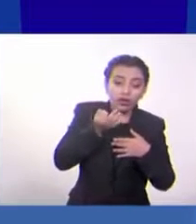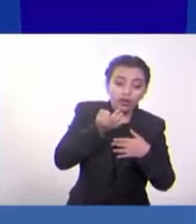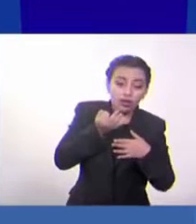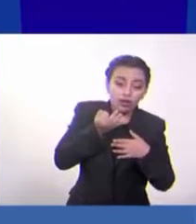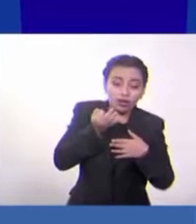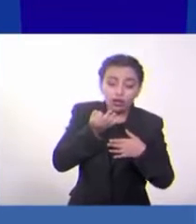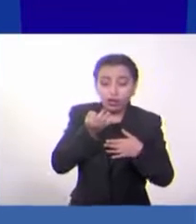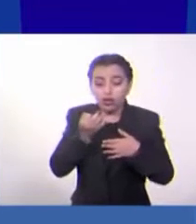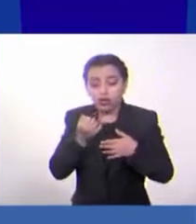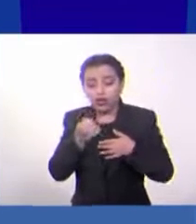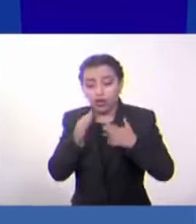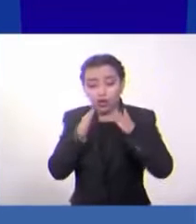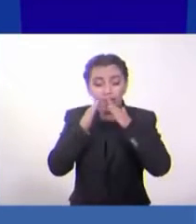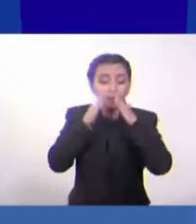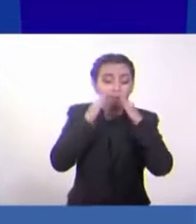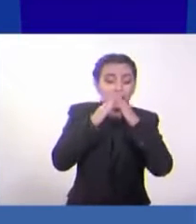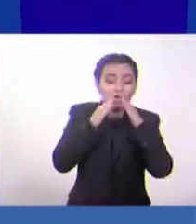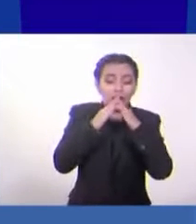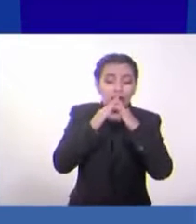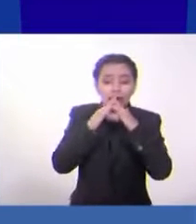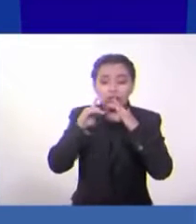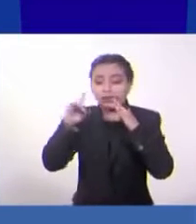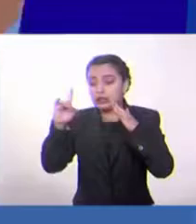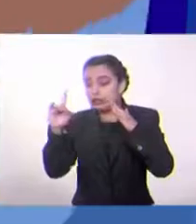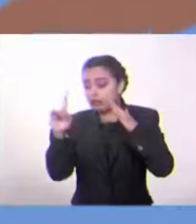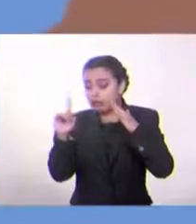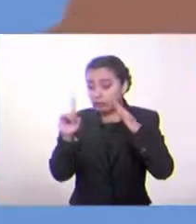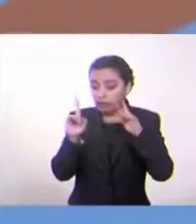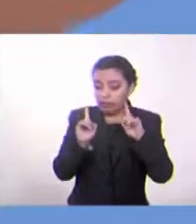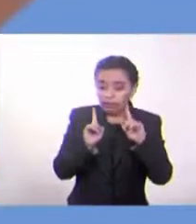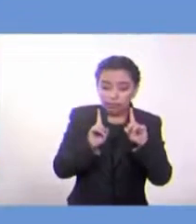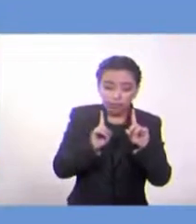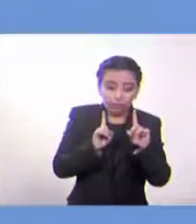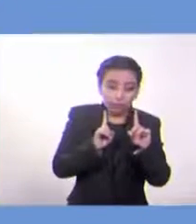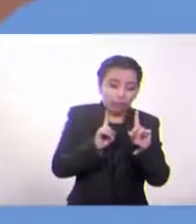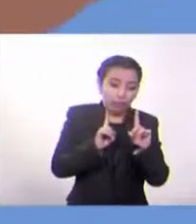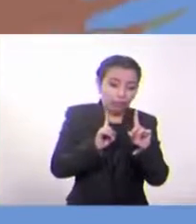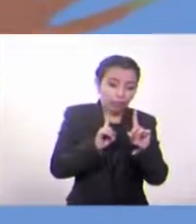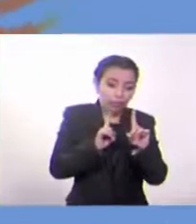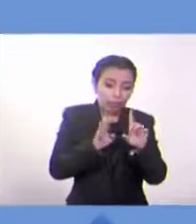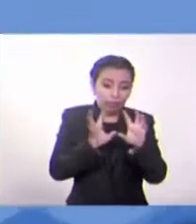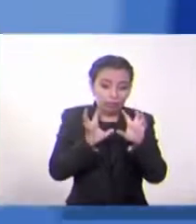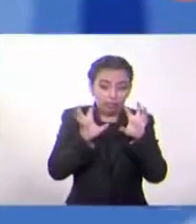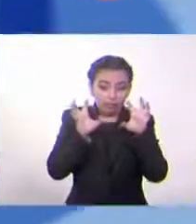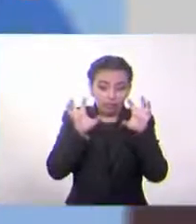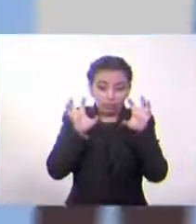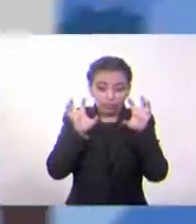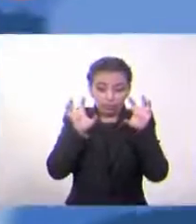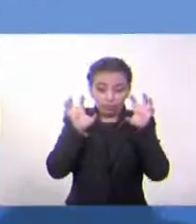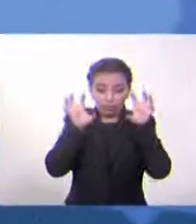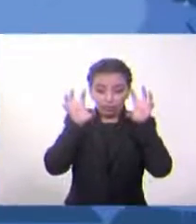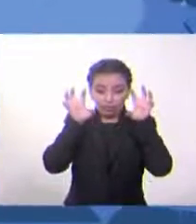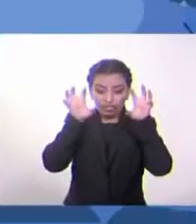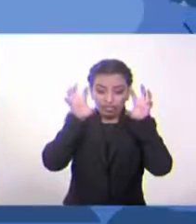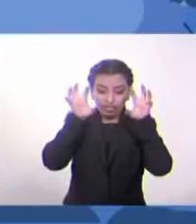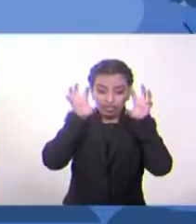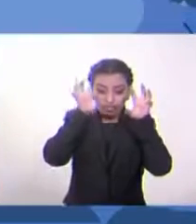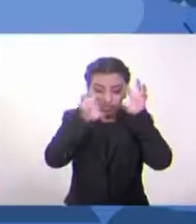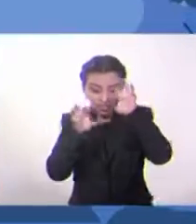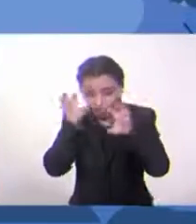su vivienda hasta perderlos en los montes. Entonces enseña las uñas y deja partir al